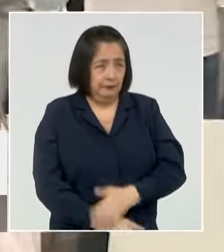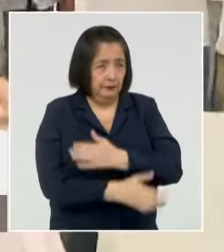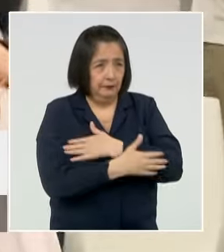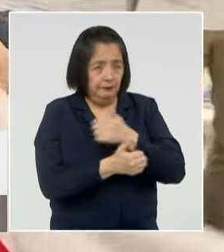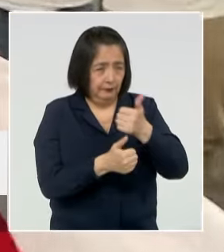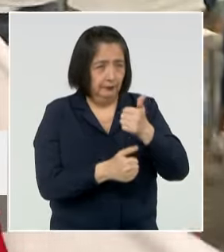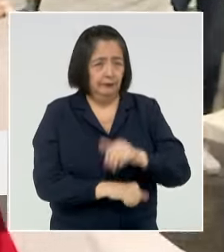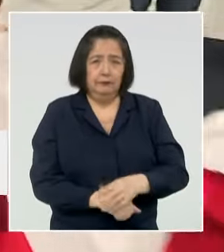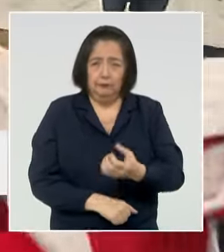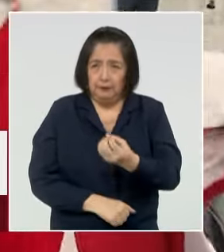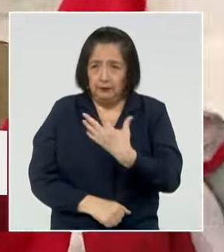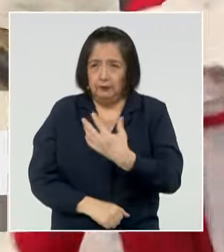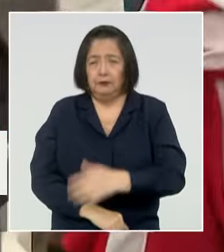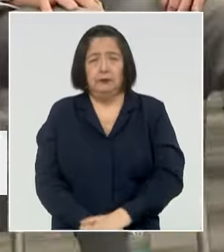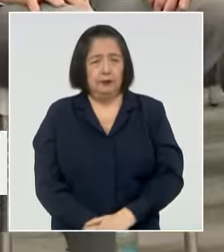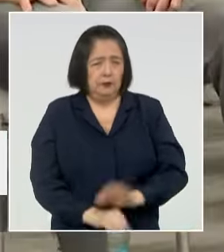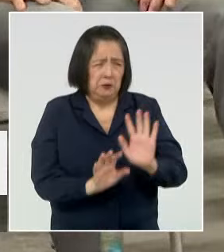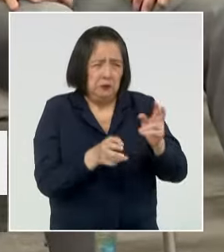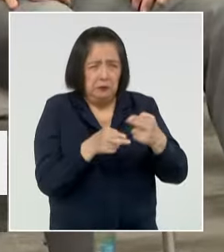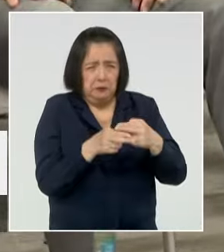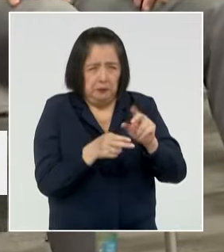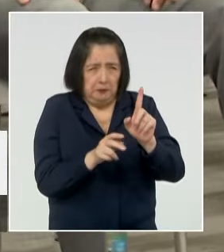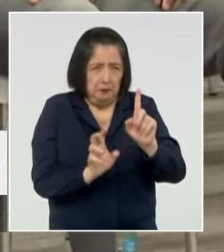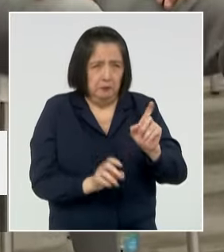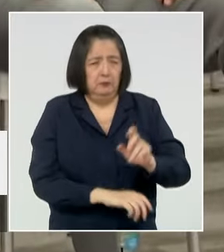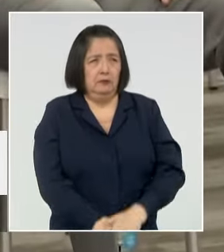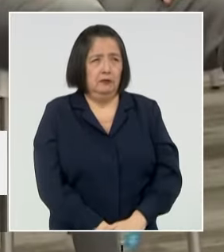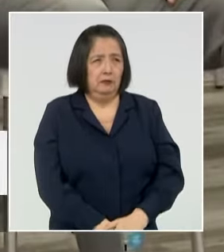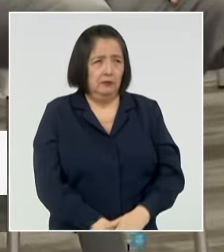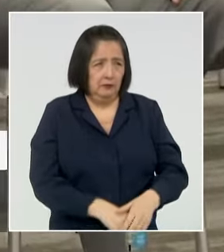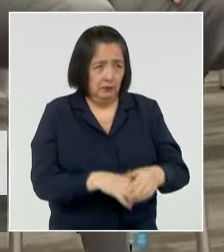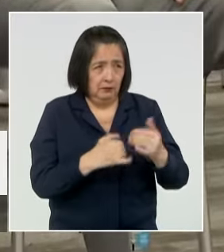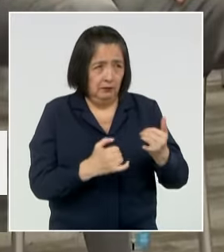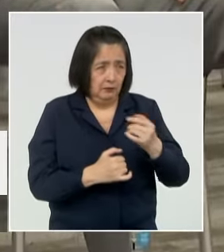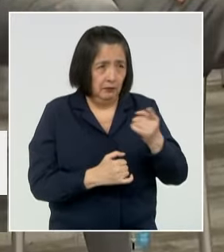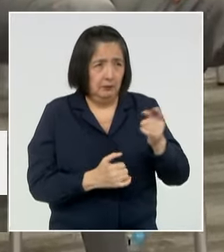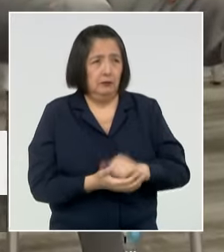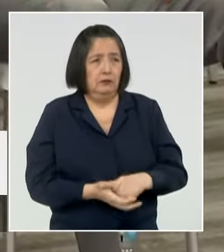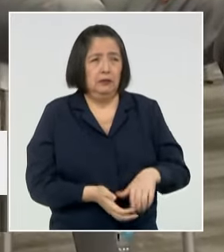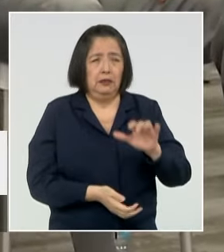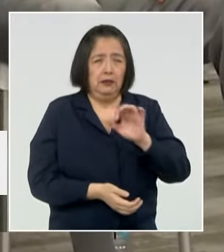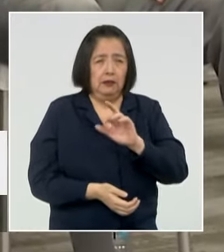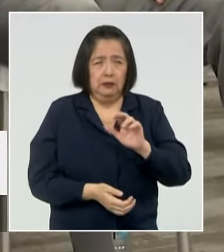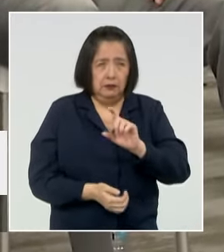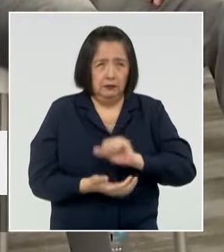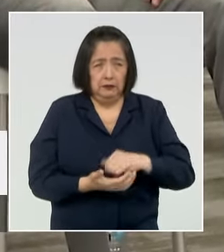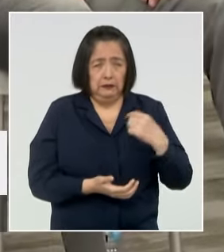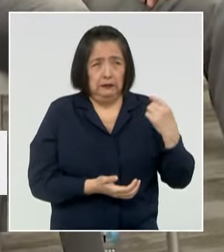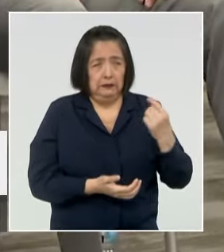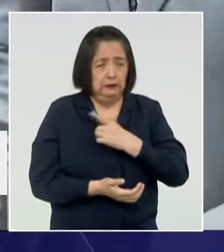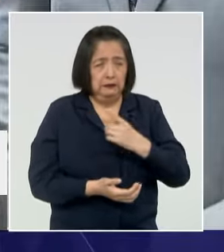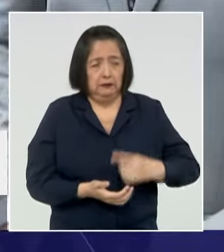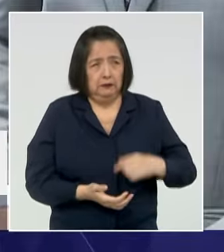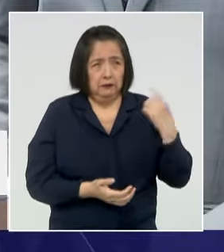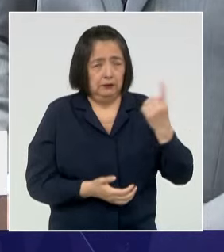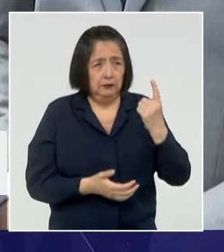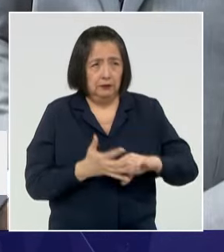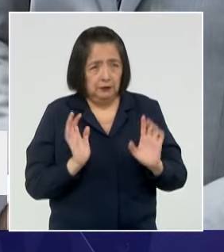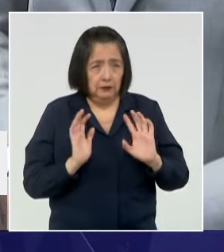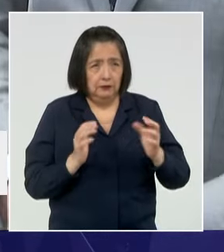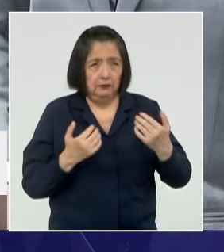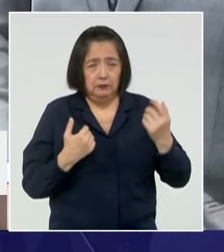Ángel, Fer, me hablabas. Sí, una muy breve. Entiendo que en este momento Carlos Segarra, el director general delegado, no tiene